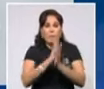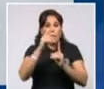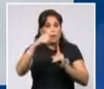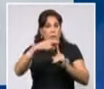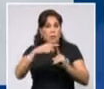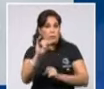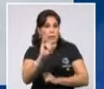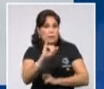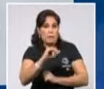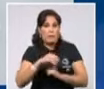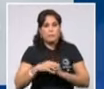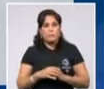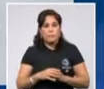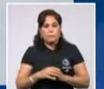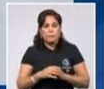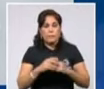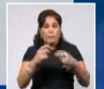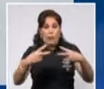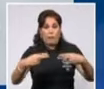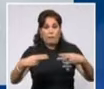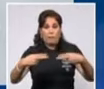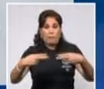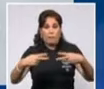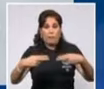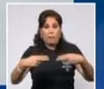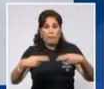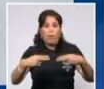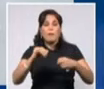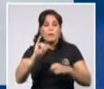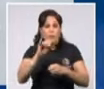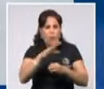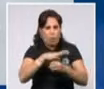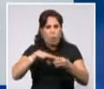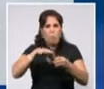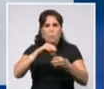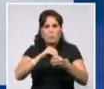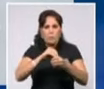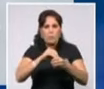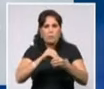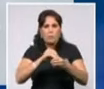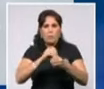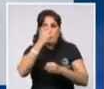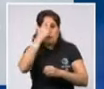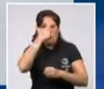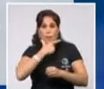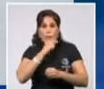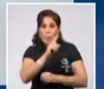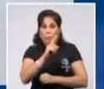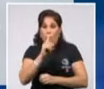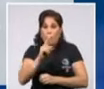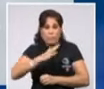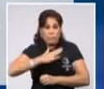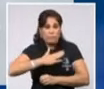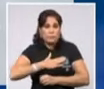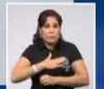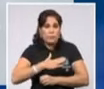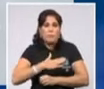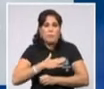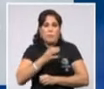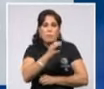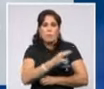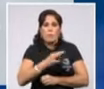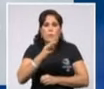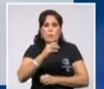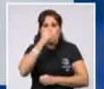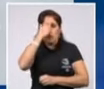6 casos. En Cárdenas, los 6 casos positivos. De Ciego de Ávila, los 11 casos pertenecen al municipio